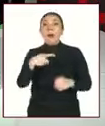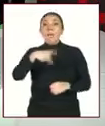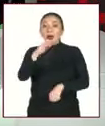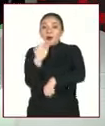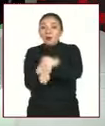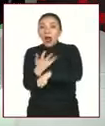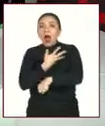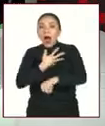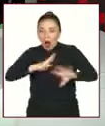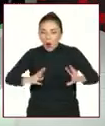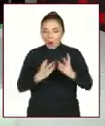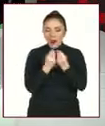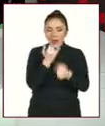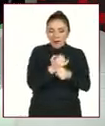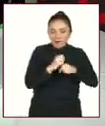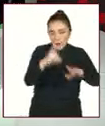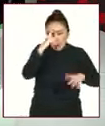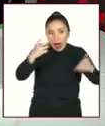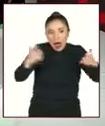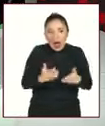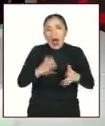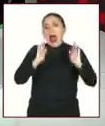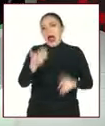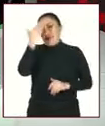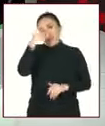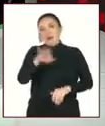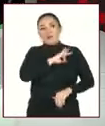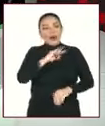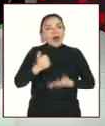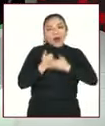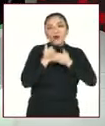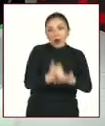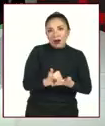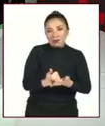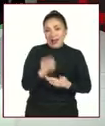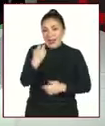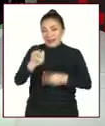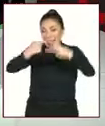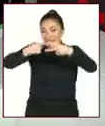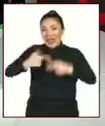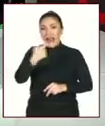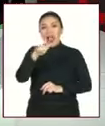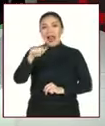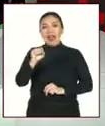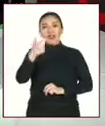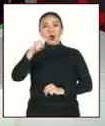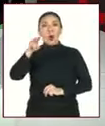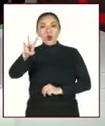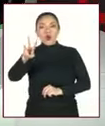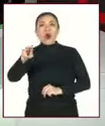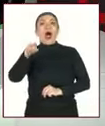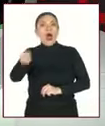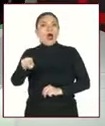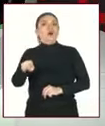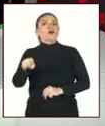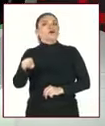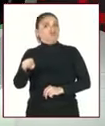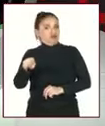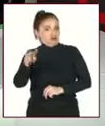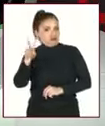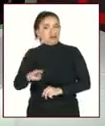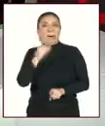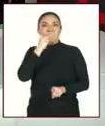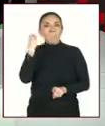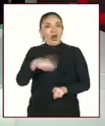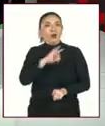nos ayudará a saber cómo actuar, ¿no? Sobre todo esta escala de Glasgow que para mí se me hace lo más maravilloso que podamos